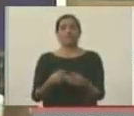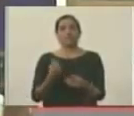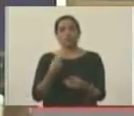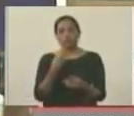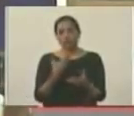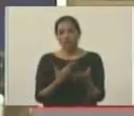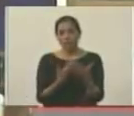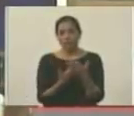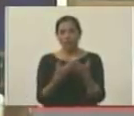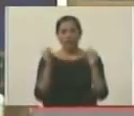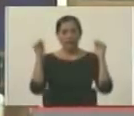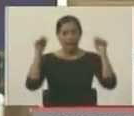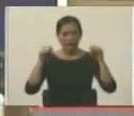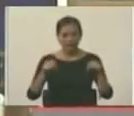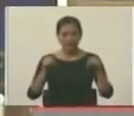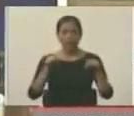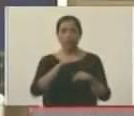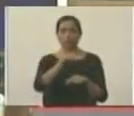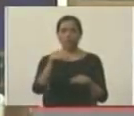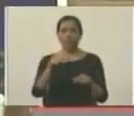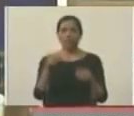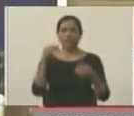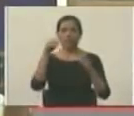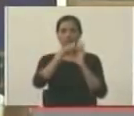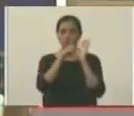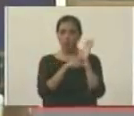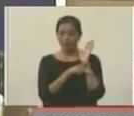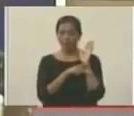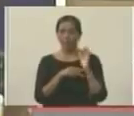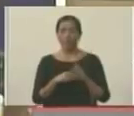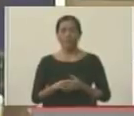propongo aquí a usted dentro de este programa